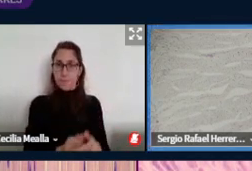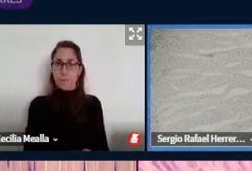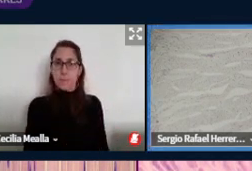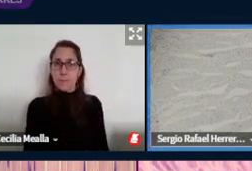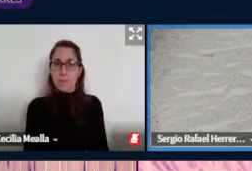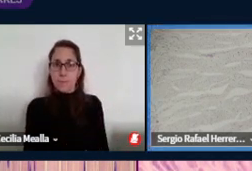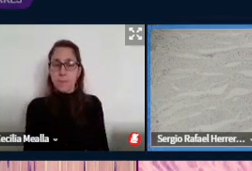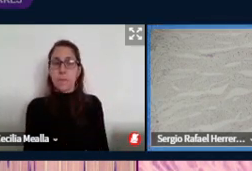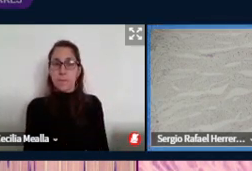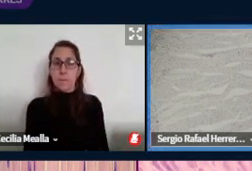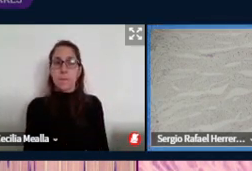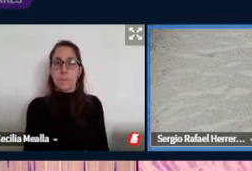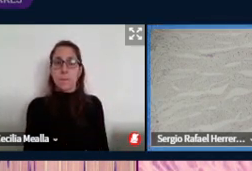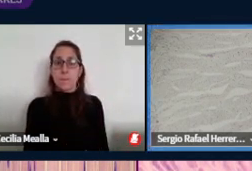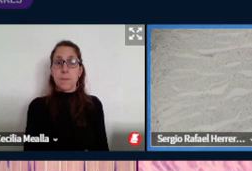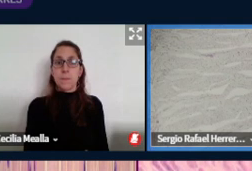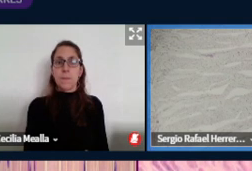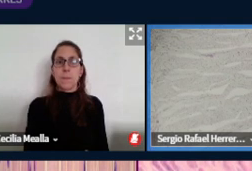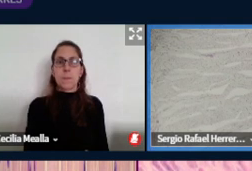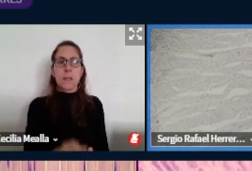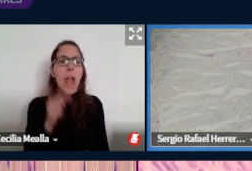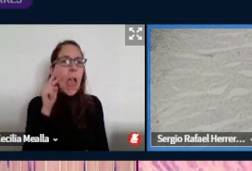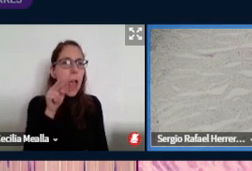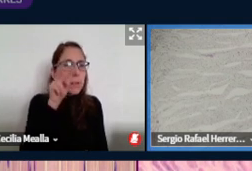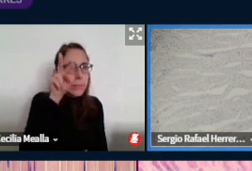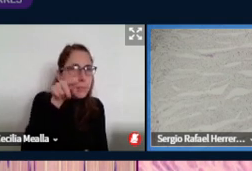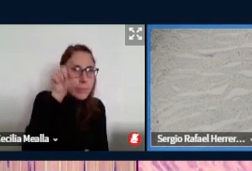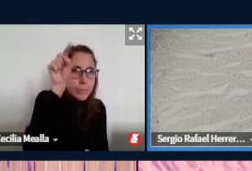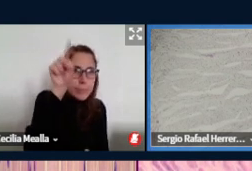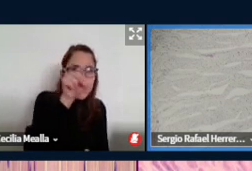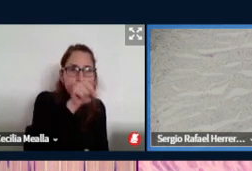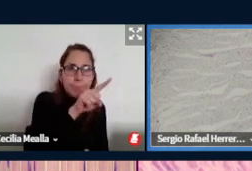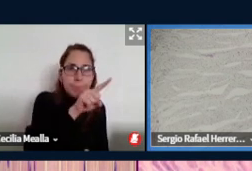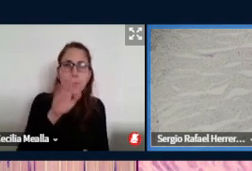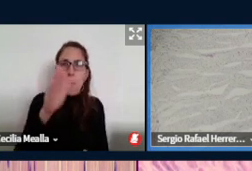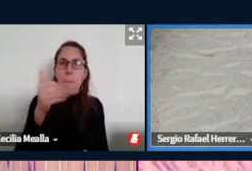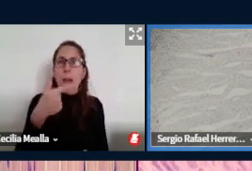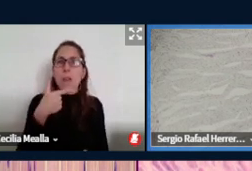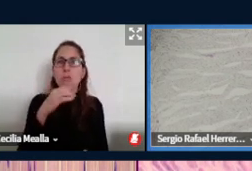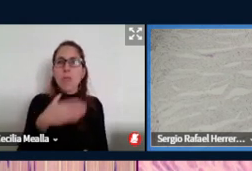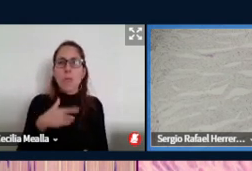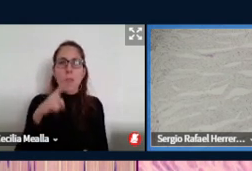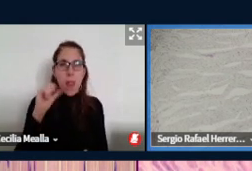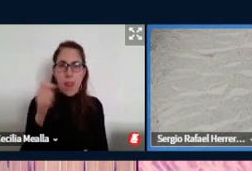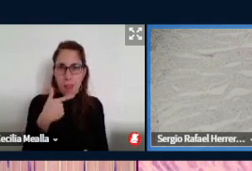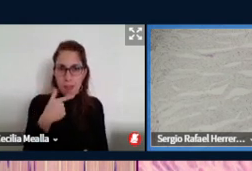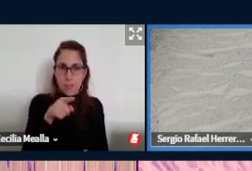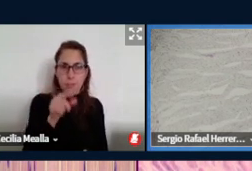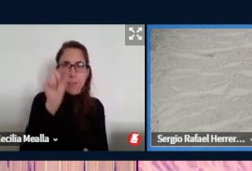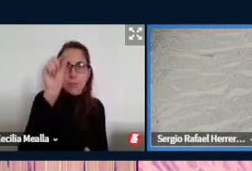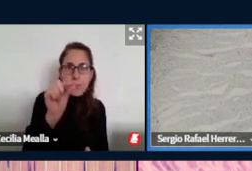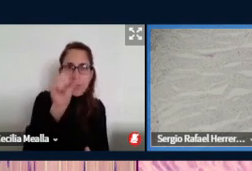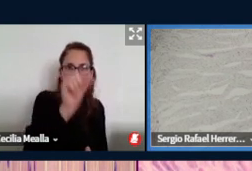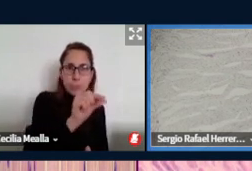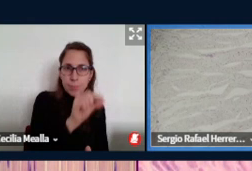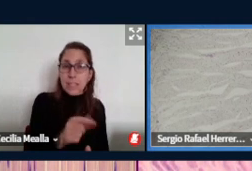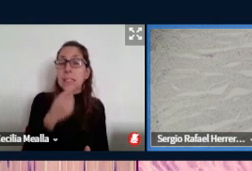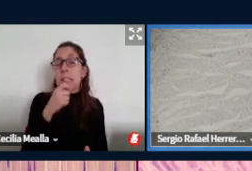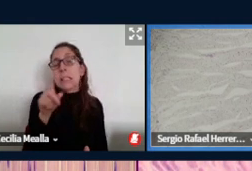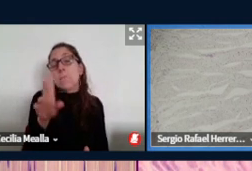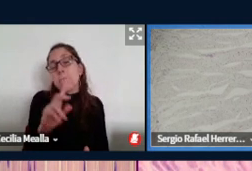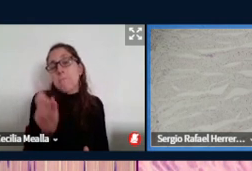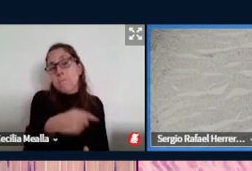Muy bien. Y vamos a ver las estructuras basófilas, ¿sí? Que si pudiéramos